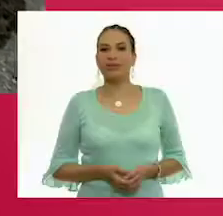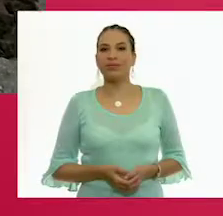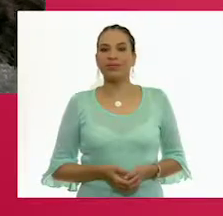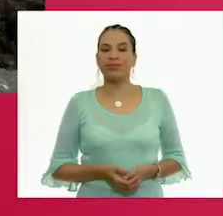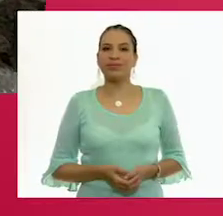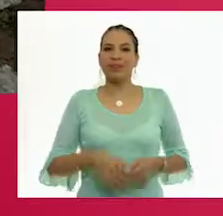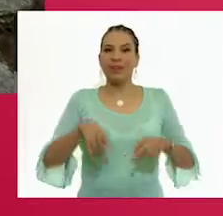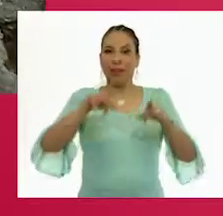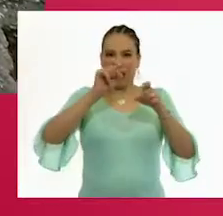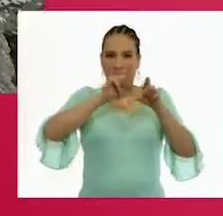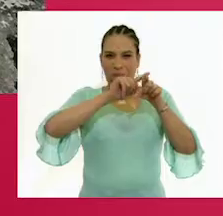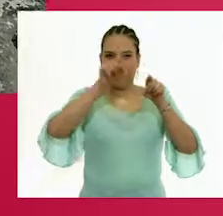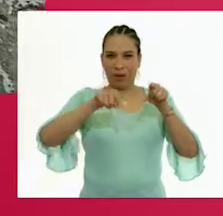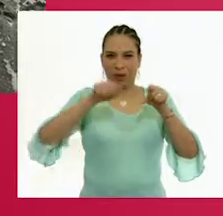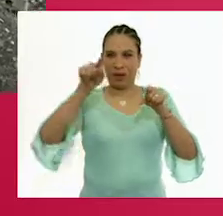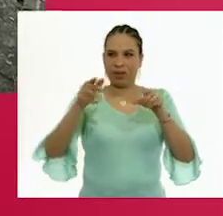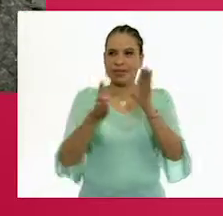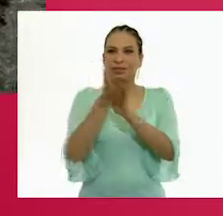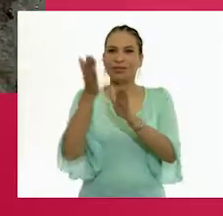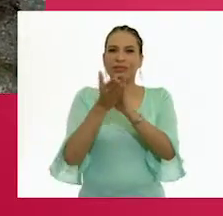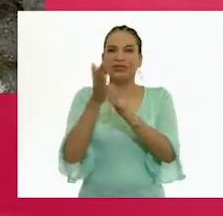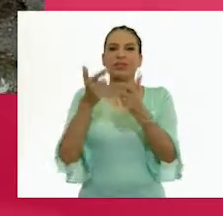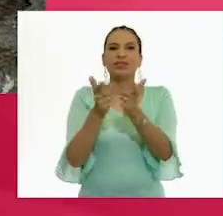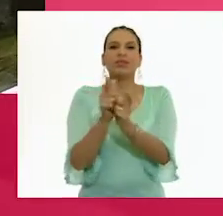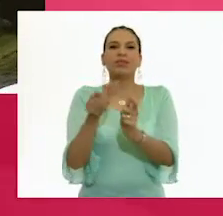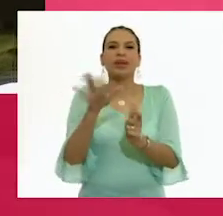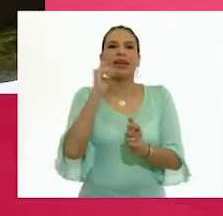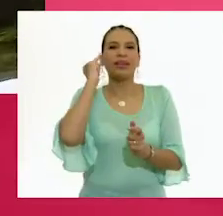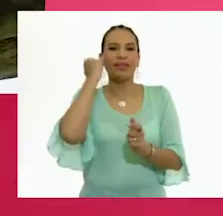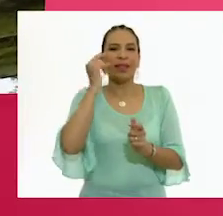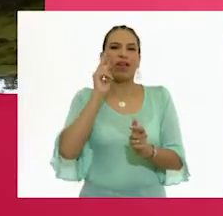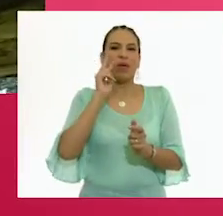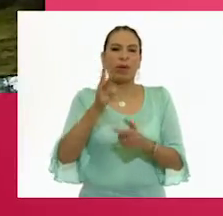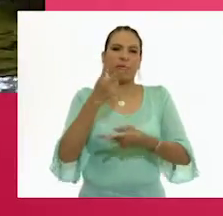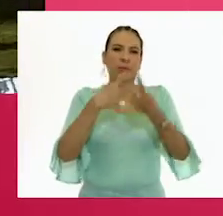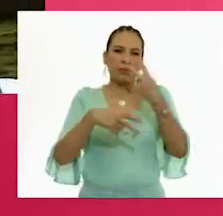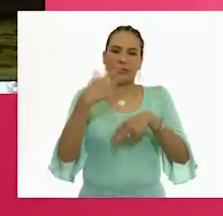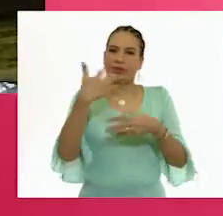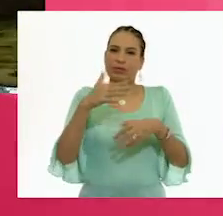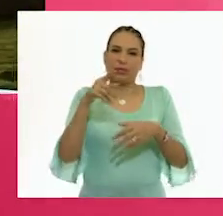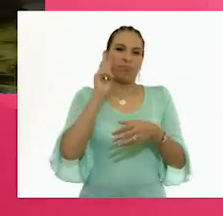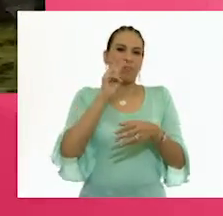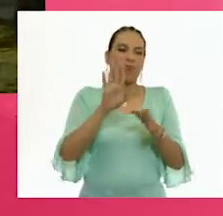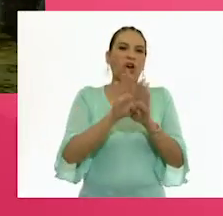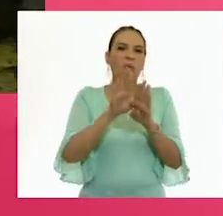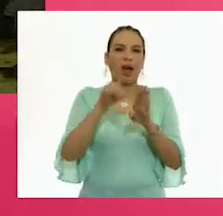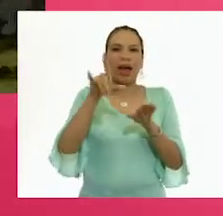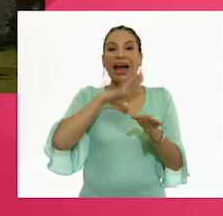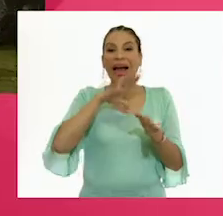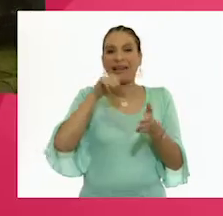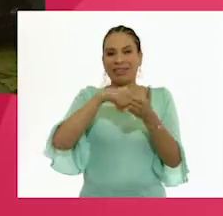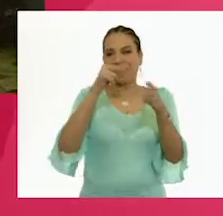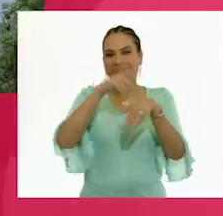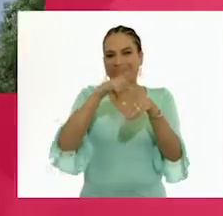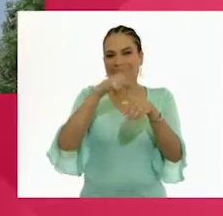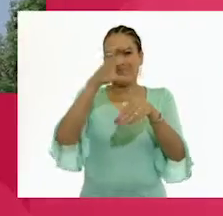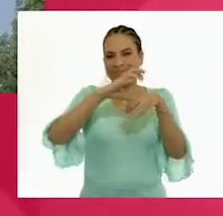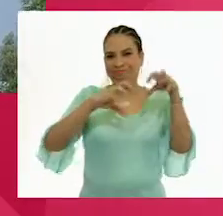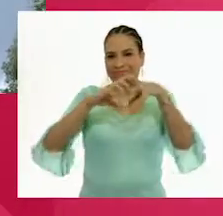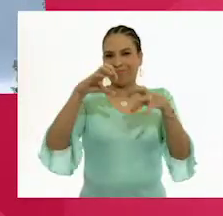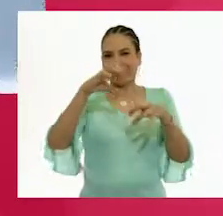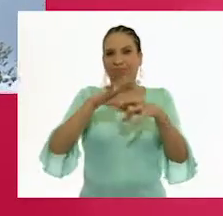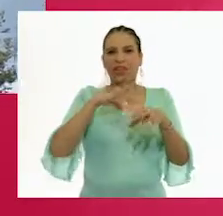El acueducto fue construido por indígenas que dejaron huellas de su presencia sobre estas rocas. Se han estudiado